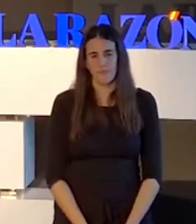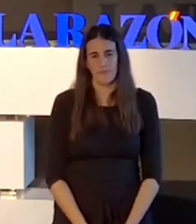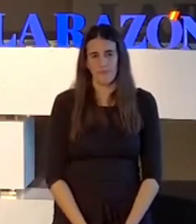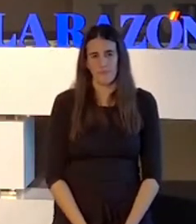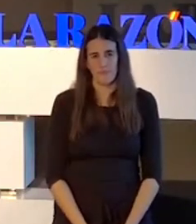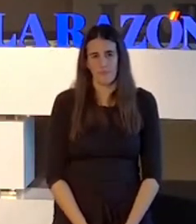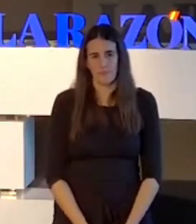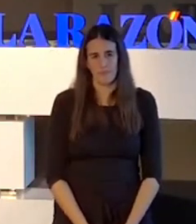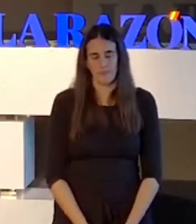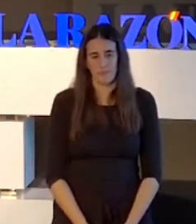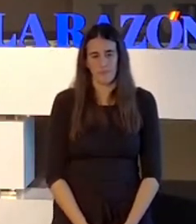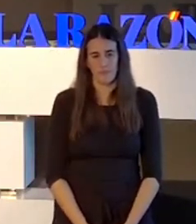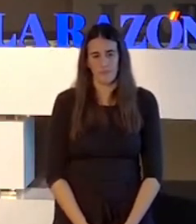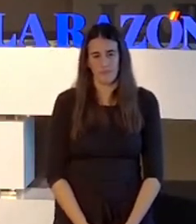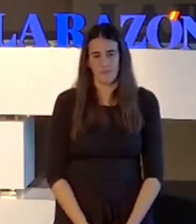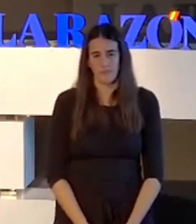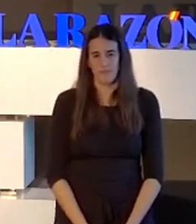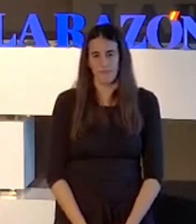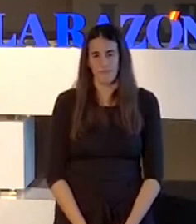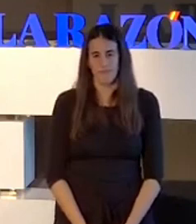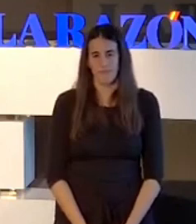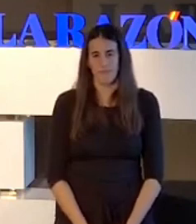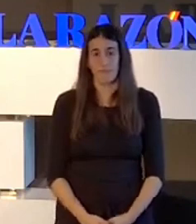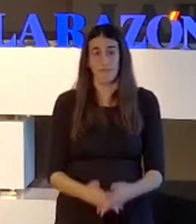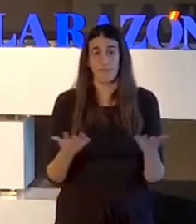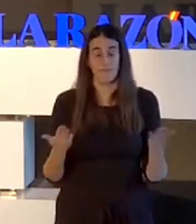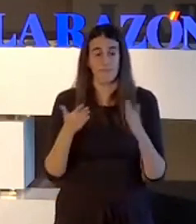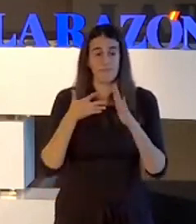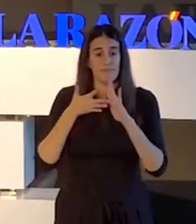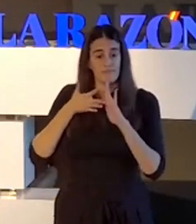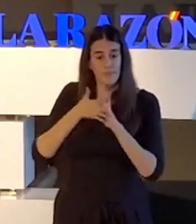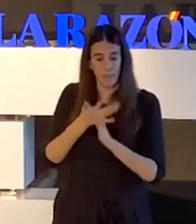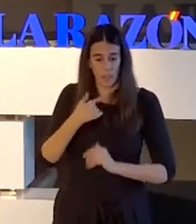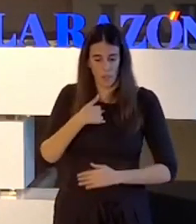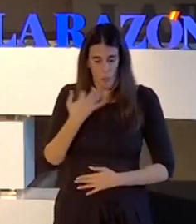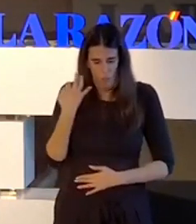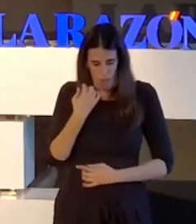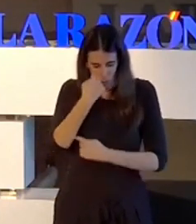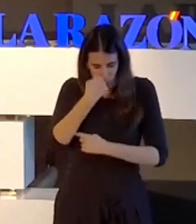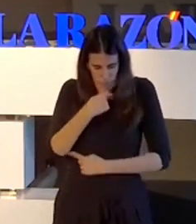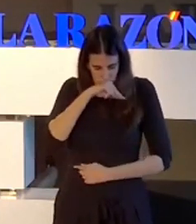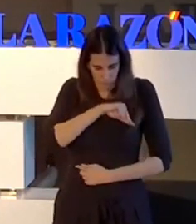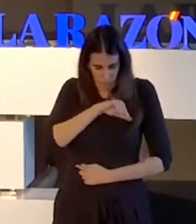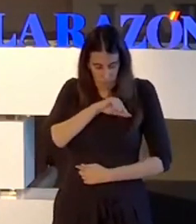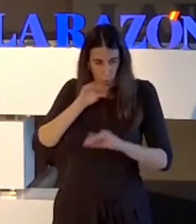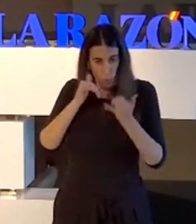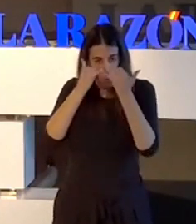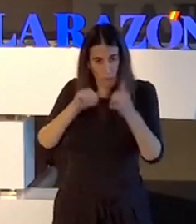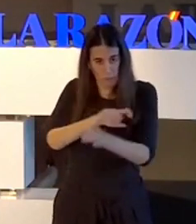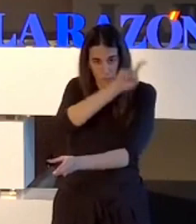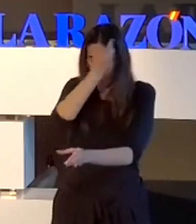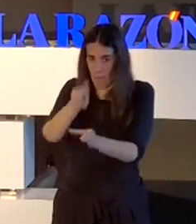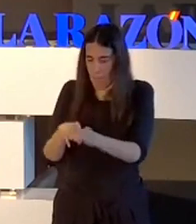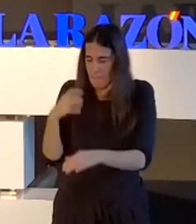abascal por lo tanto era un imperativo moral participar del evento